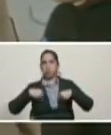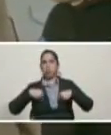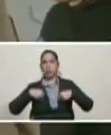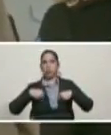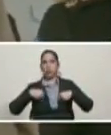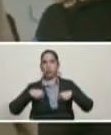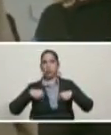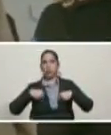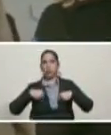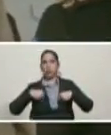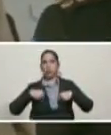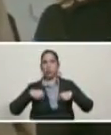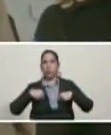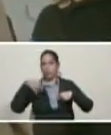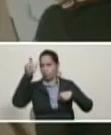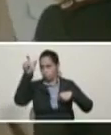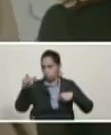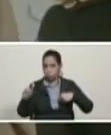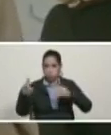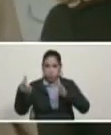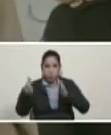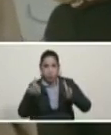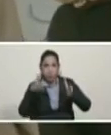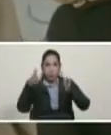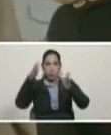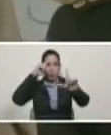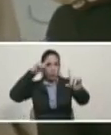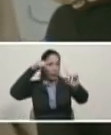en la epopeya que le tocó dirigir